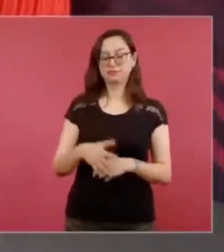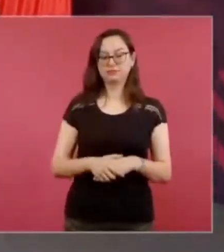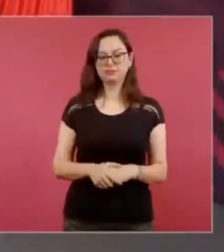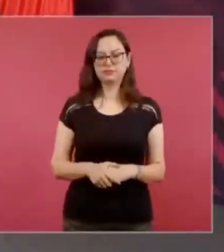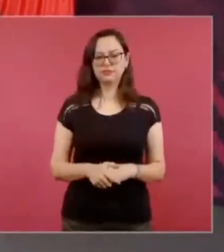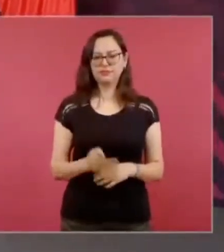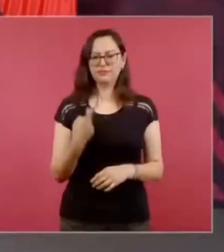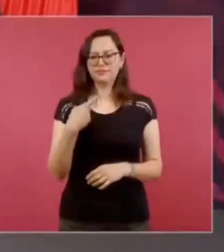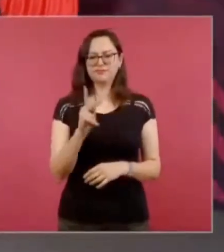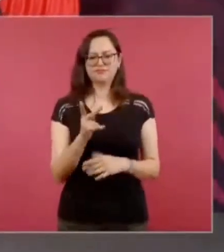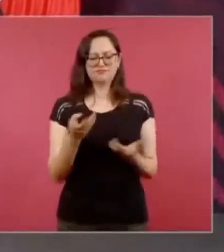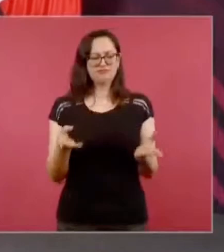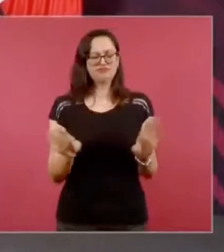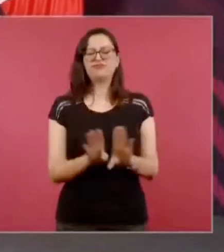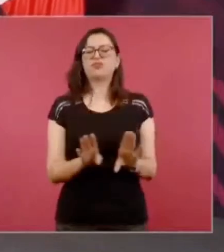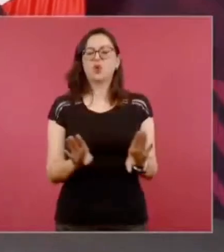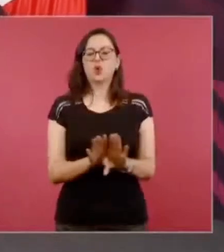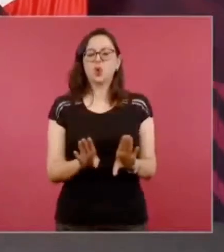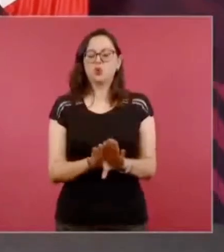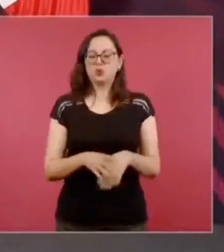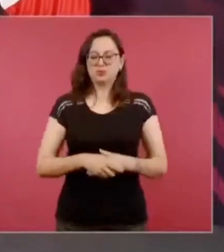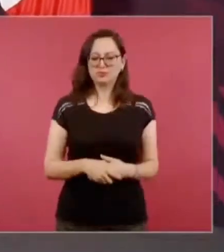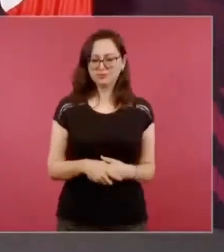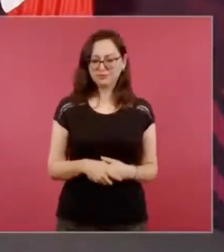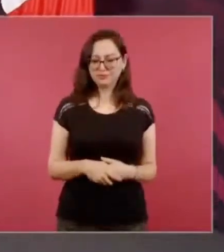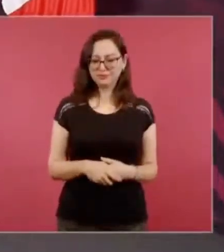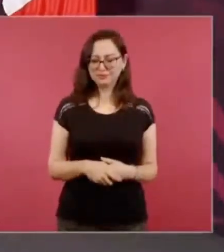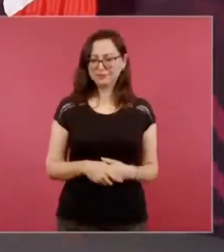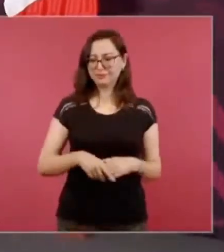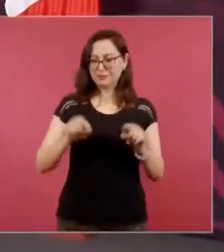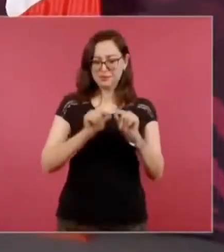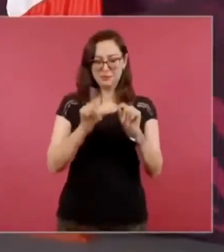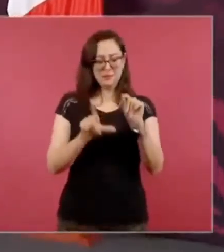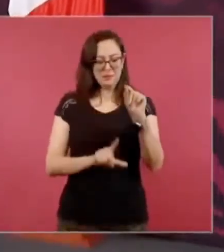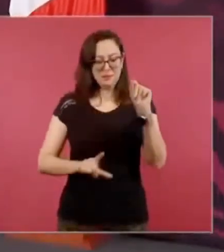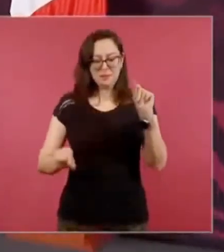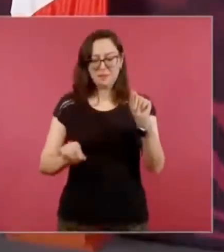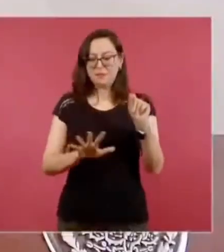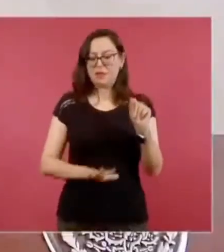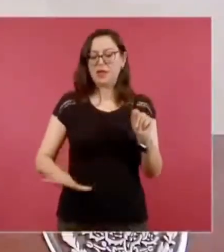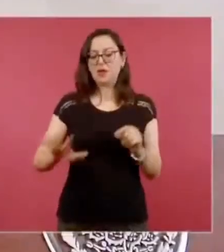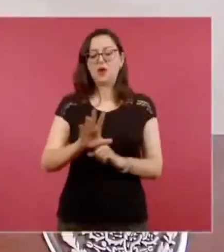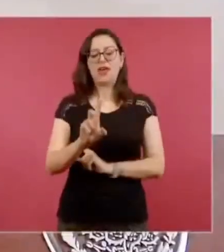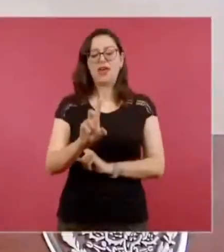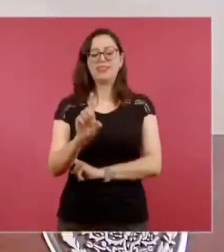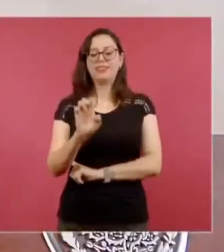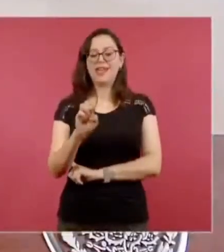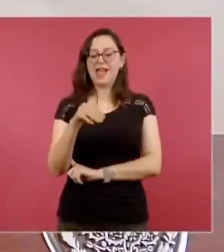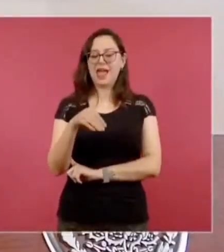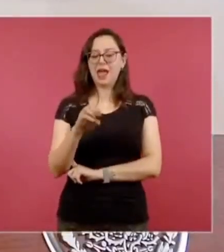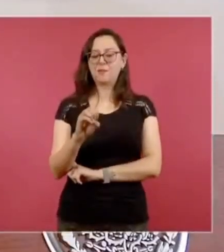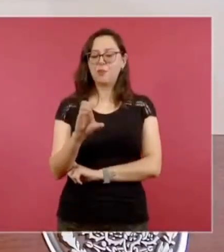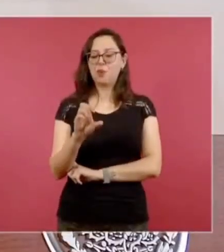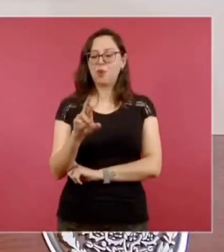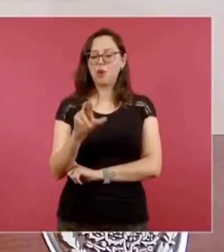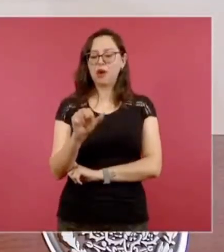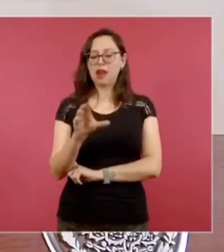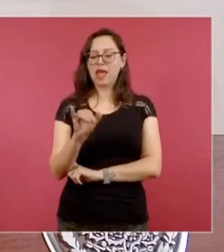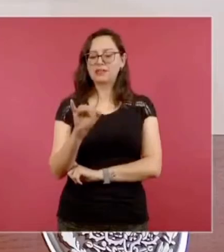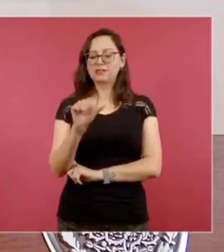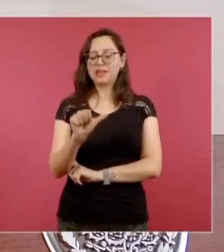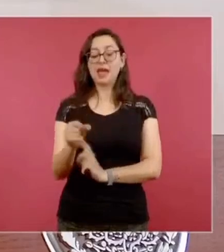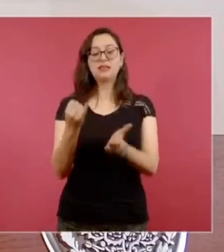¿cómo se le hace si en una democracia es el pueblo el que